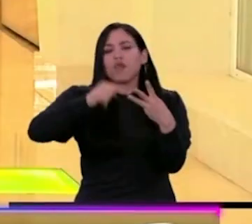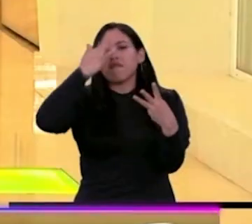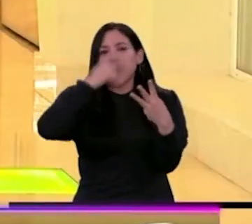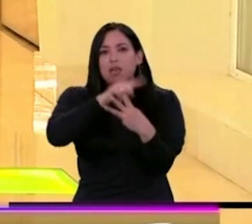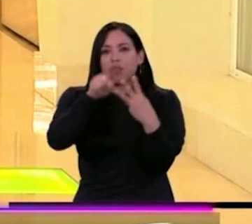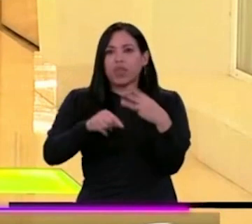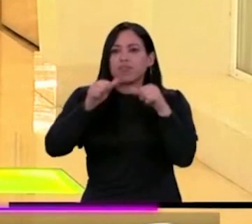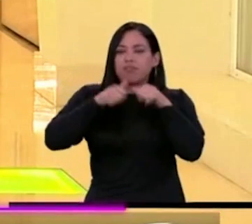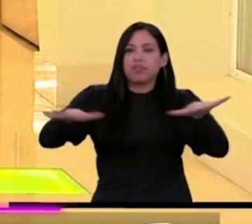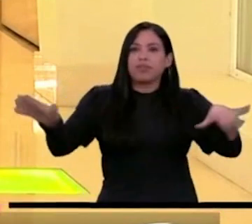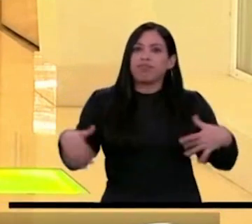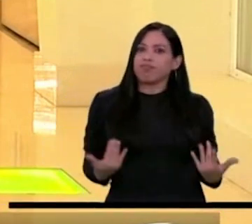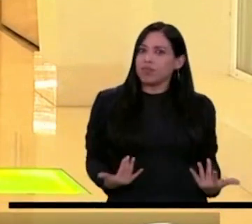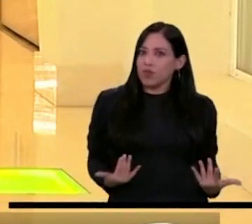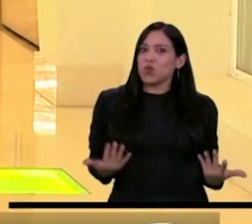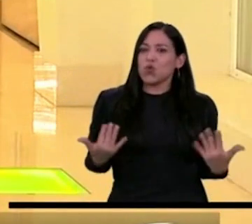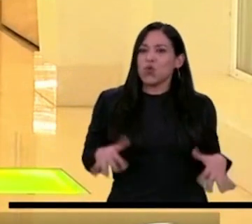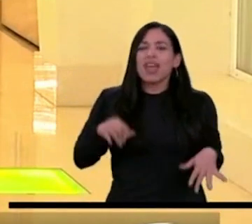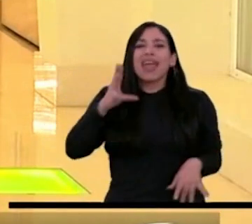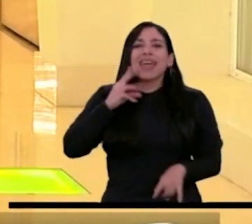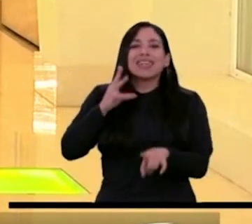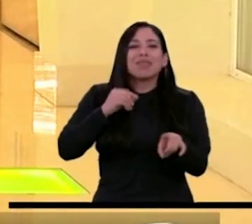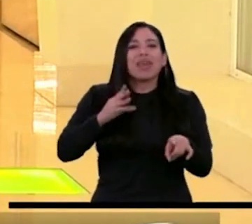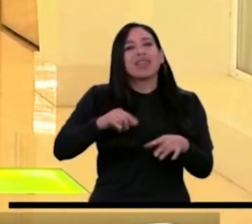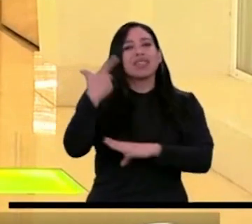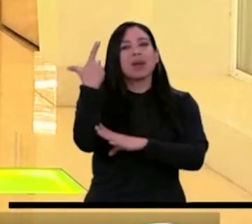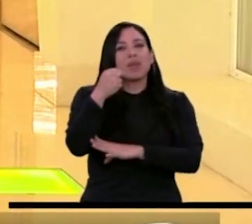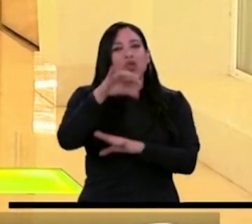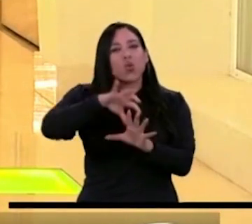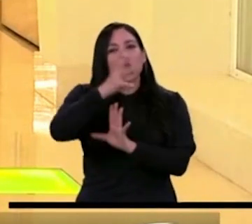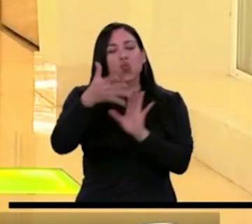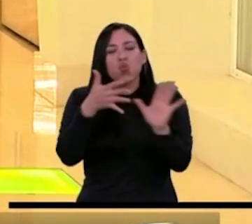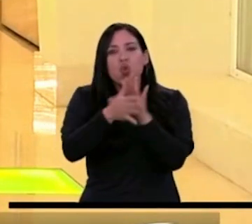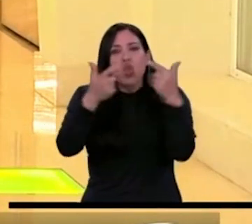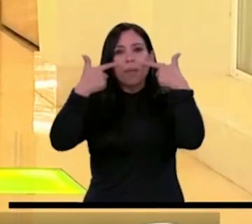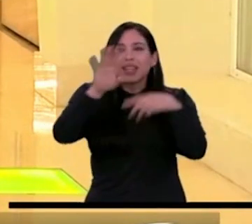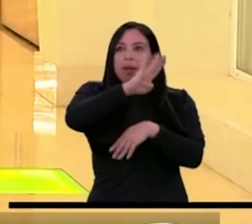Facebook. Indudablemente esta experiencia en el metaverso le abre las